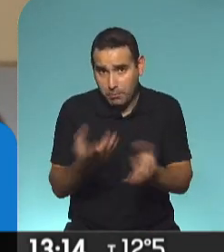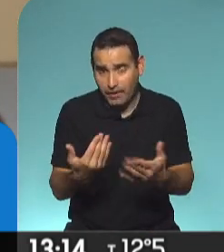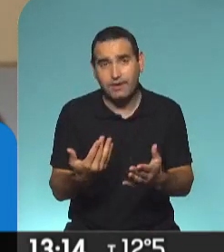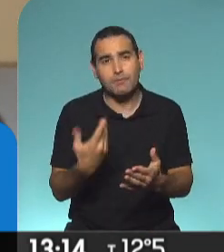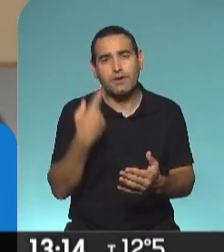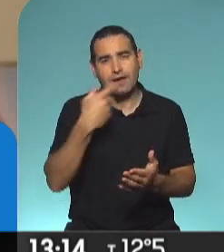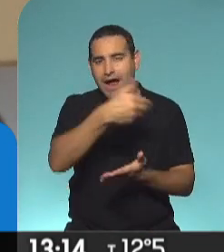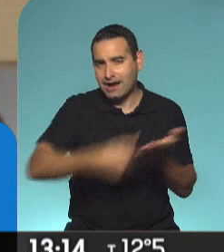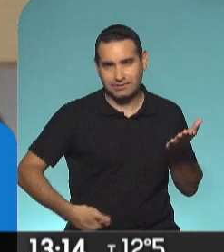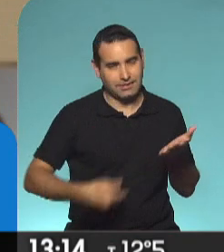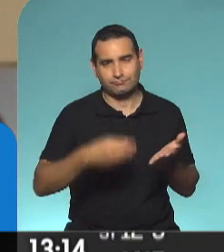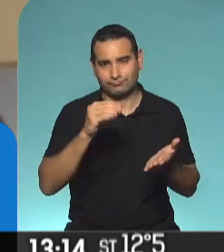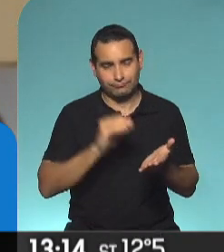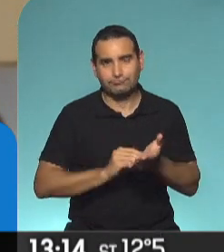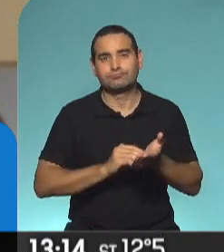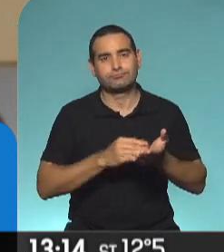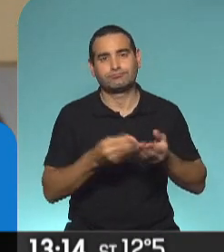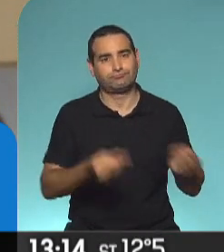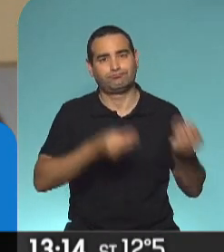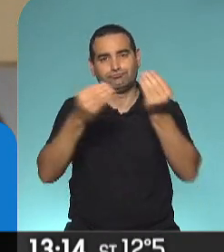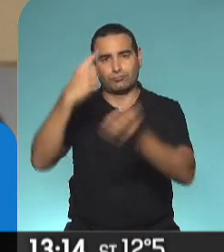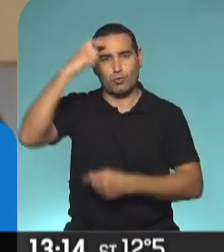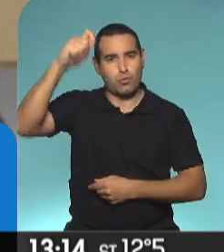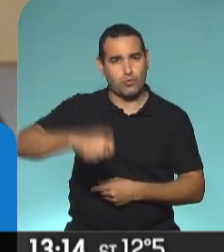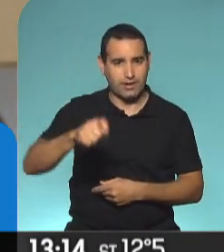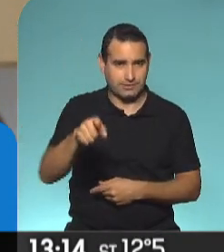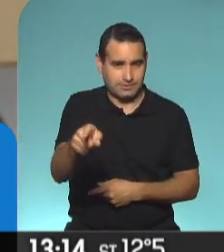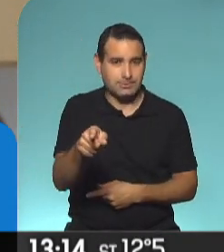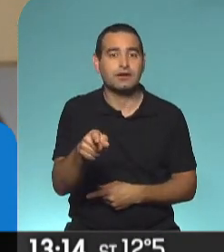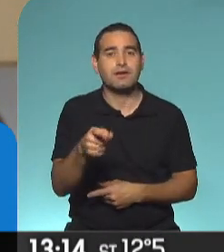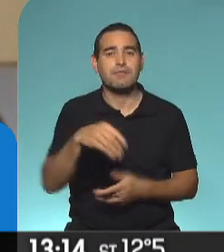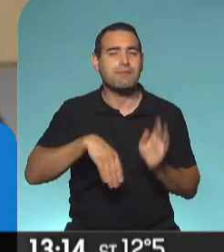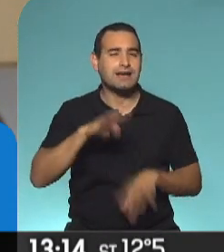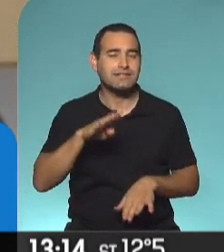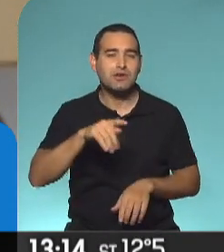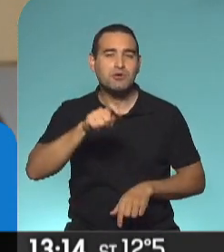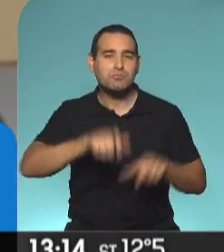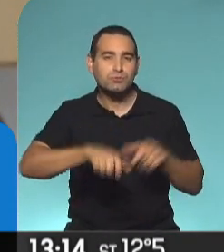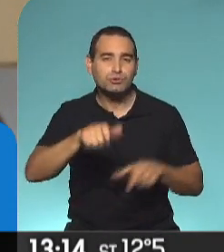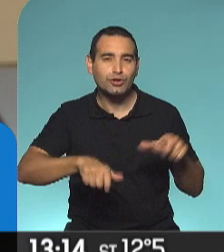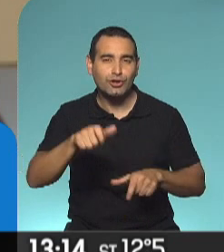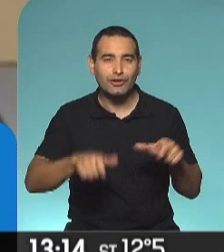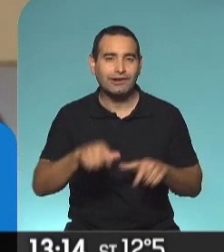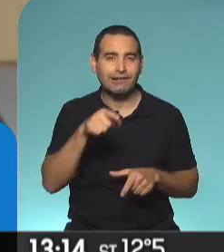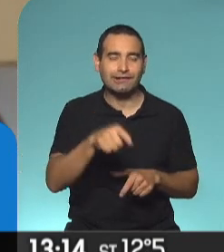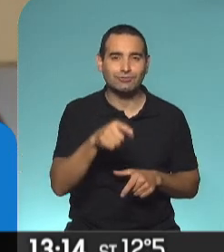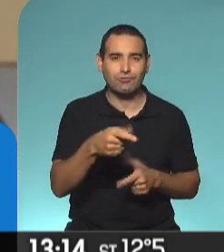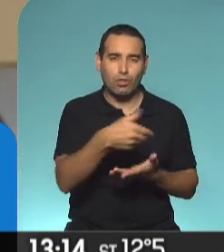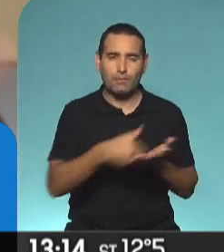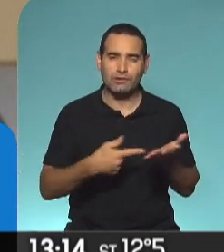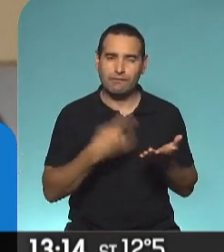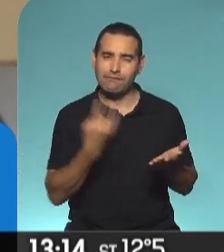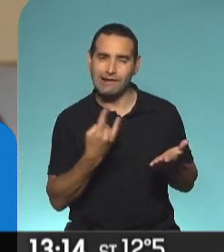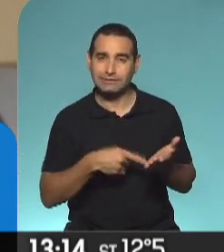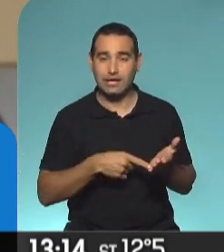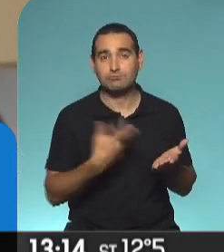casos se labran actas esas actas se remiten a un juez penal sobre todo aquellos que han generado alguna documentación falsa